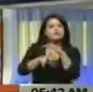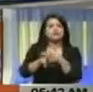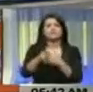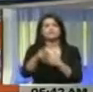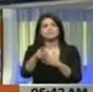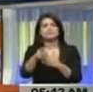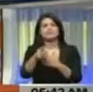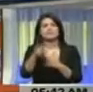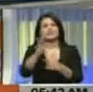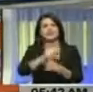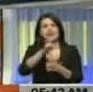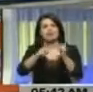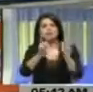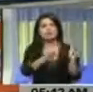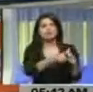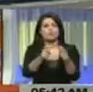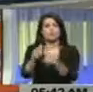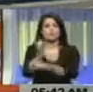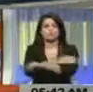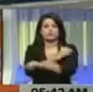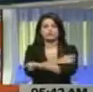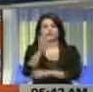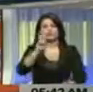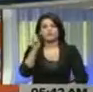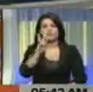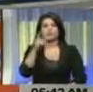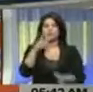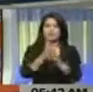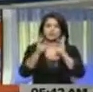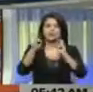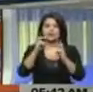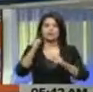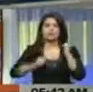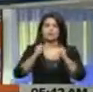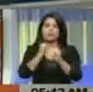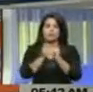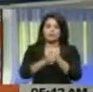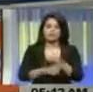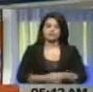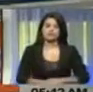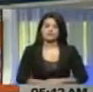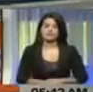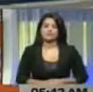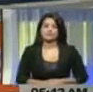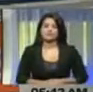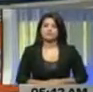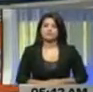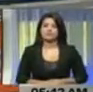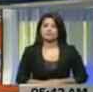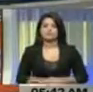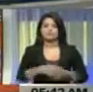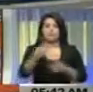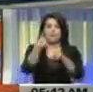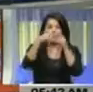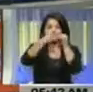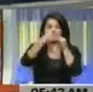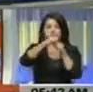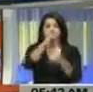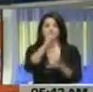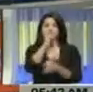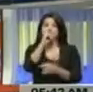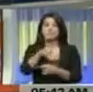criminal que tiene algún sector de la oposición venezolana con respecto a los atletas venezolanos. El Últimas Noticias titula precisamente con el